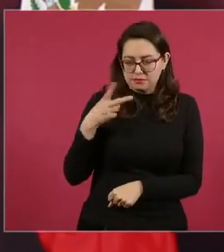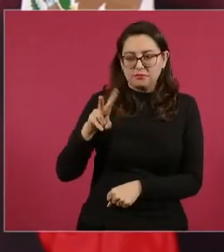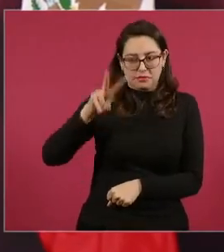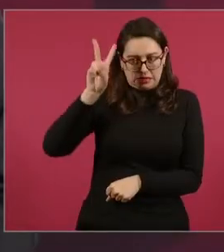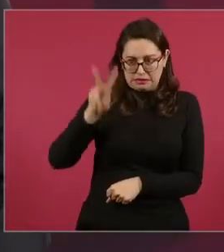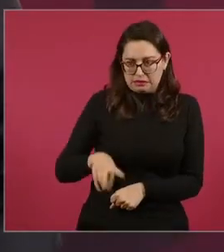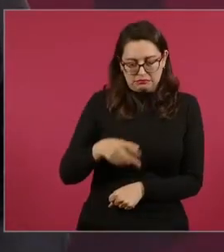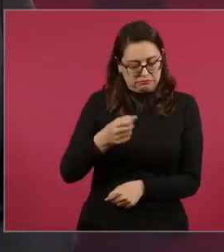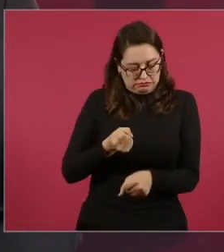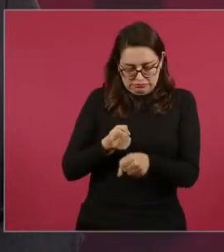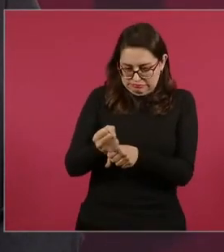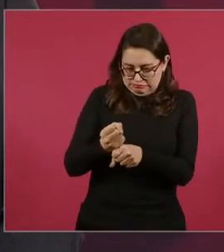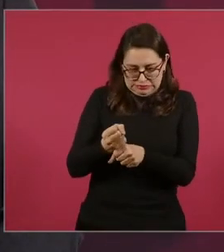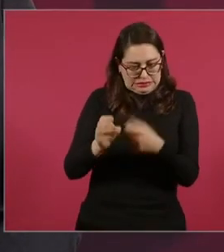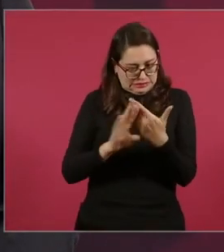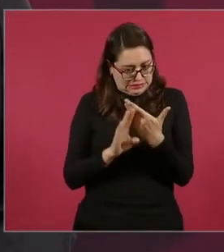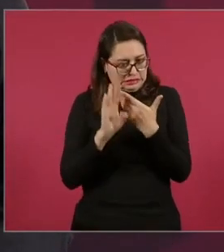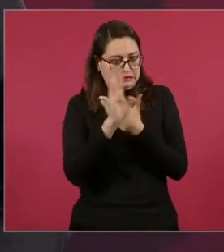reprobable,